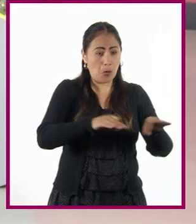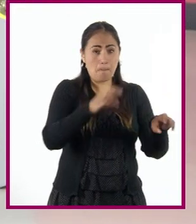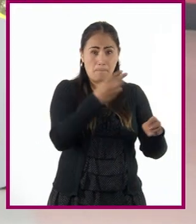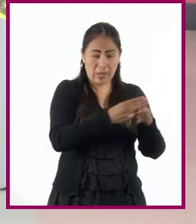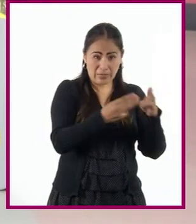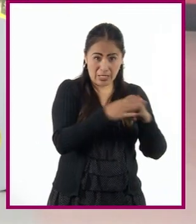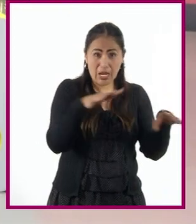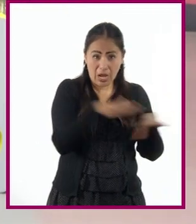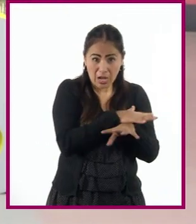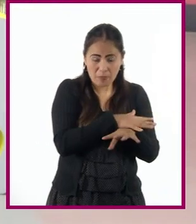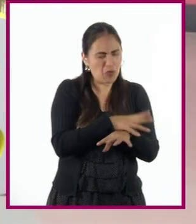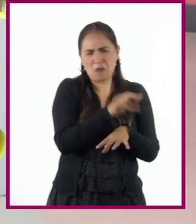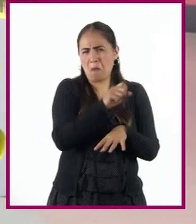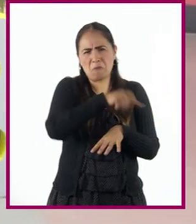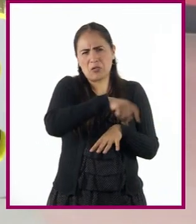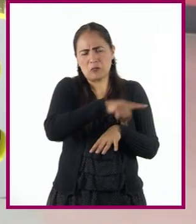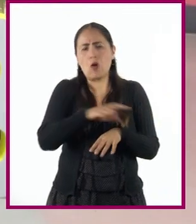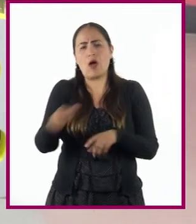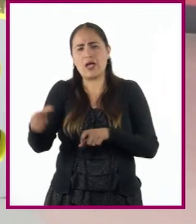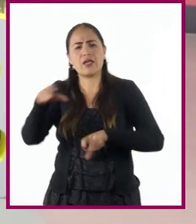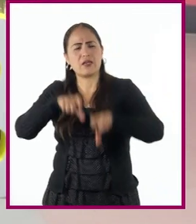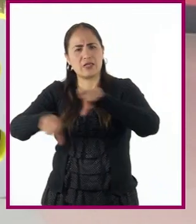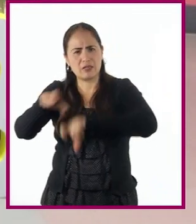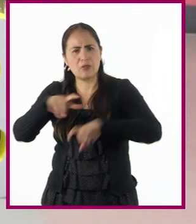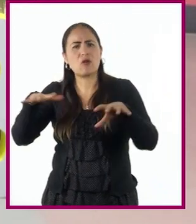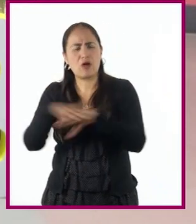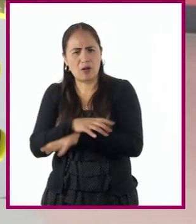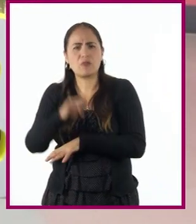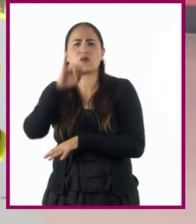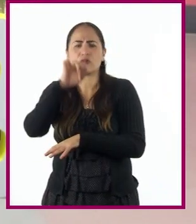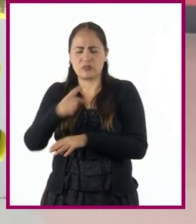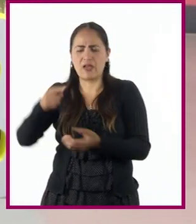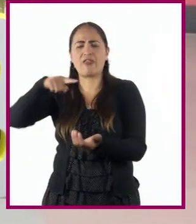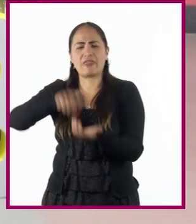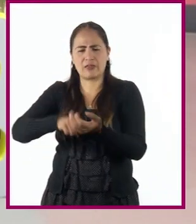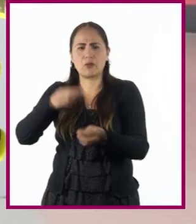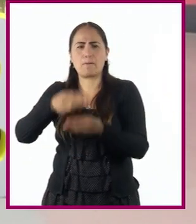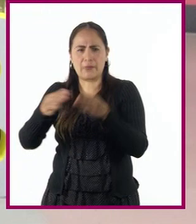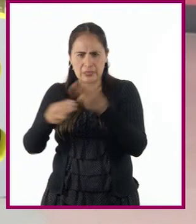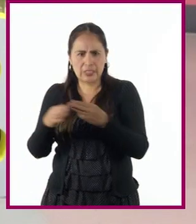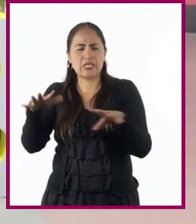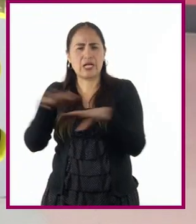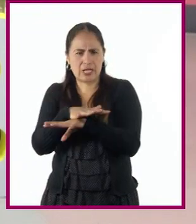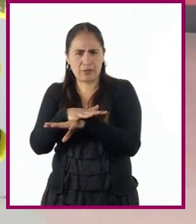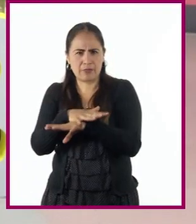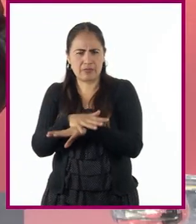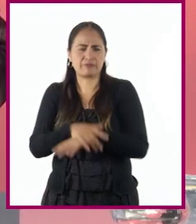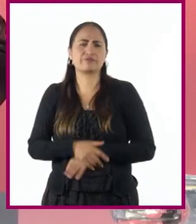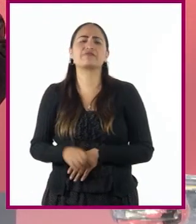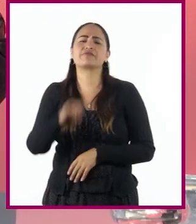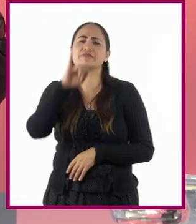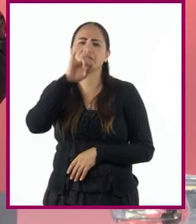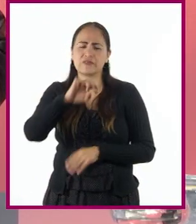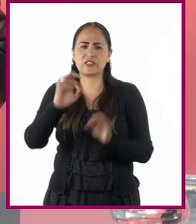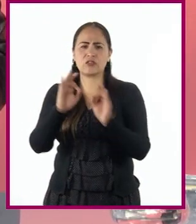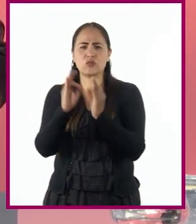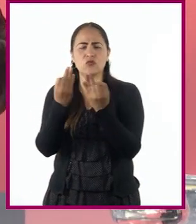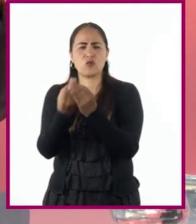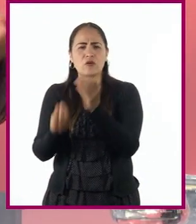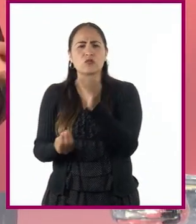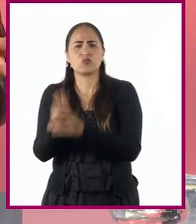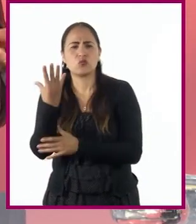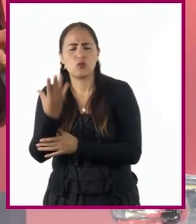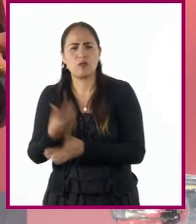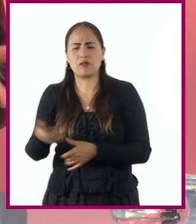mientras que en un cambio químico sí hay un cambio en la naturaleza de la materia. lo que resulta en la formación de nuevas sustancias